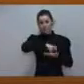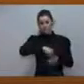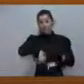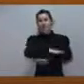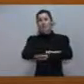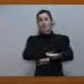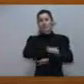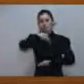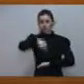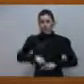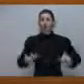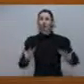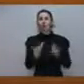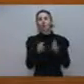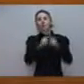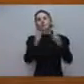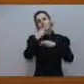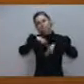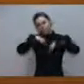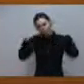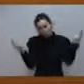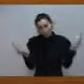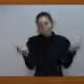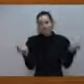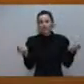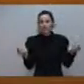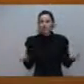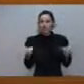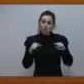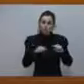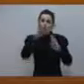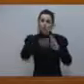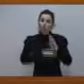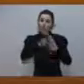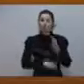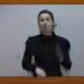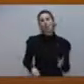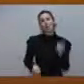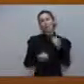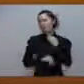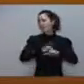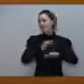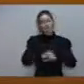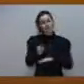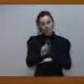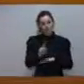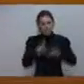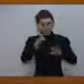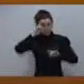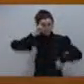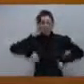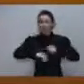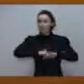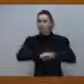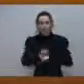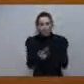una empresa pública, una de las condiciones no se cumplió y se sabía que no se iba a